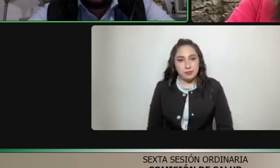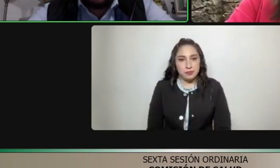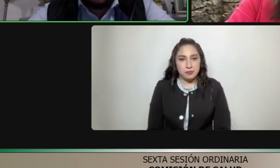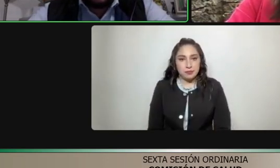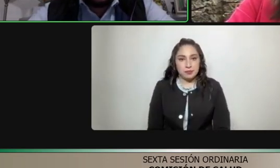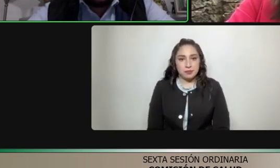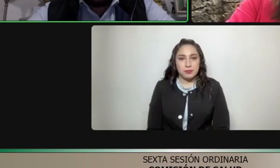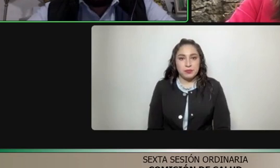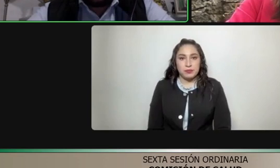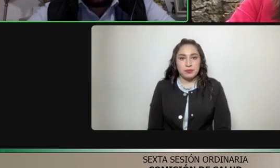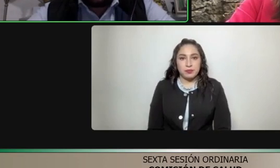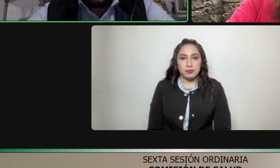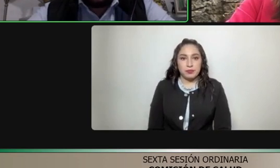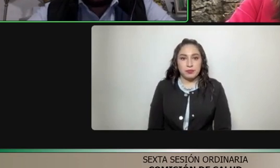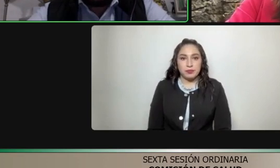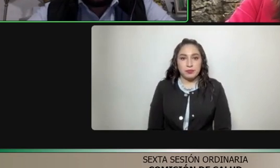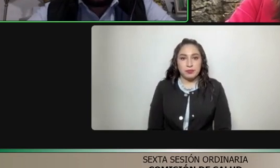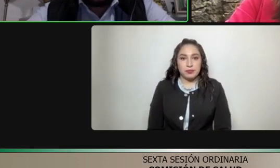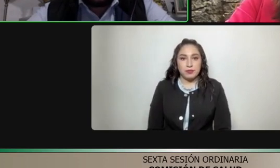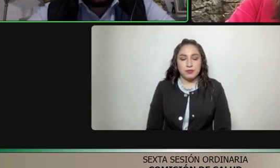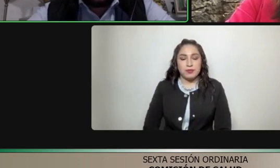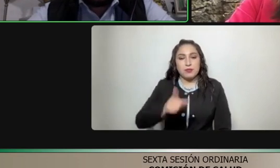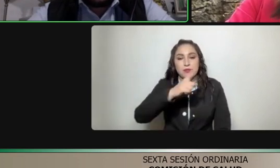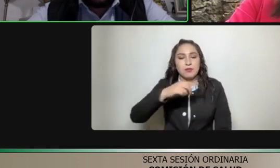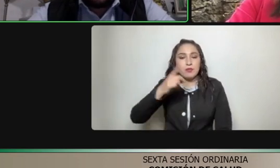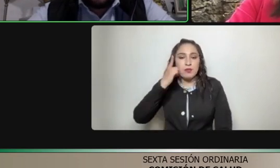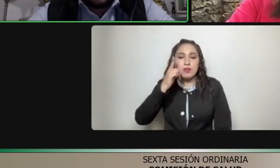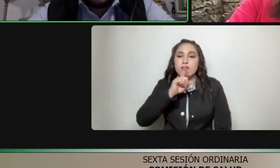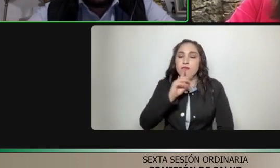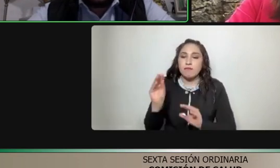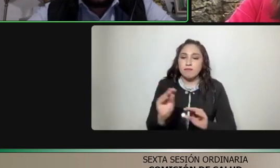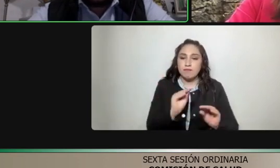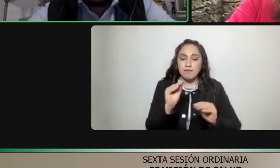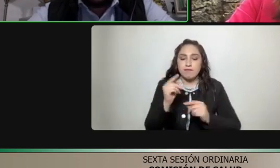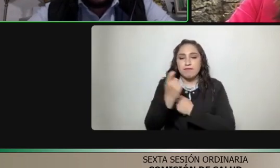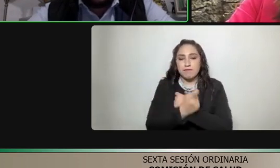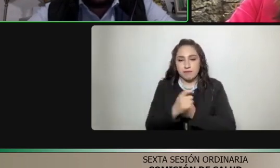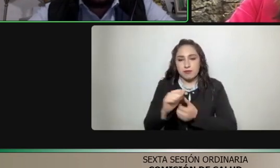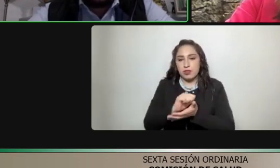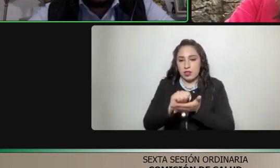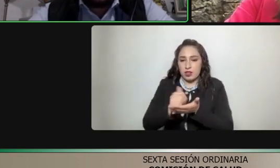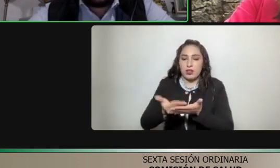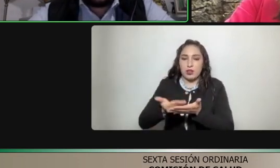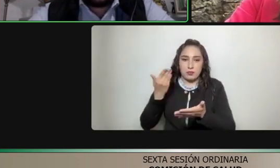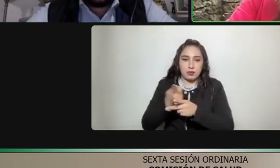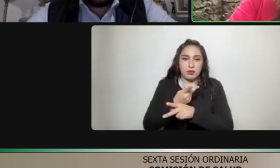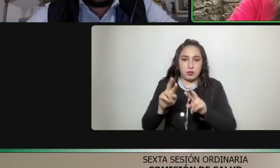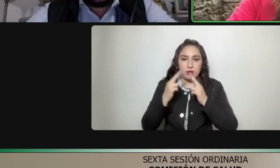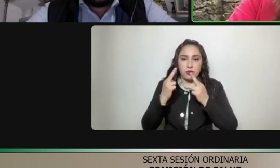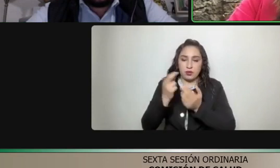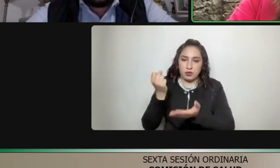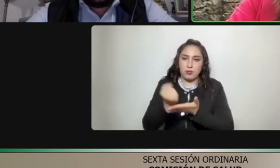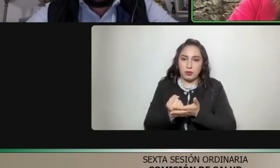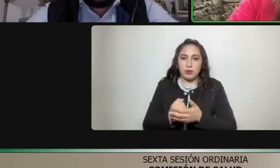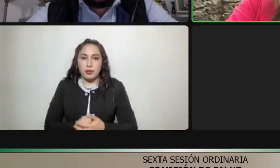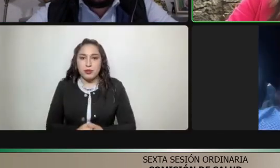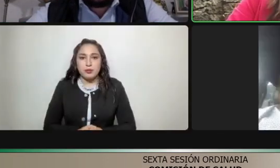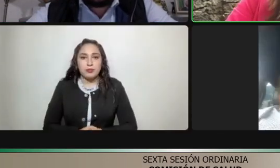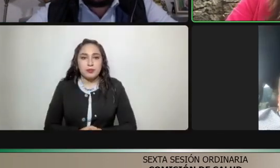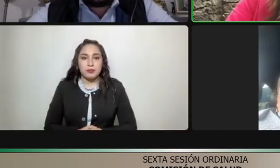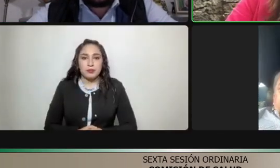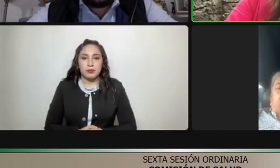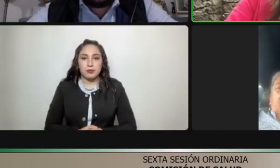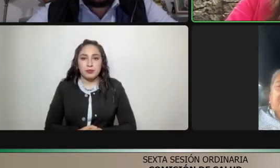Muy bien. No habiendo quien diputada presidenta queda aprobada el acta en comento. Gracias diputado. El siguiente